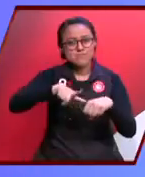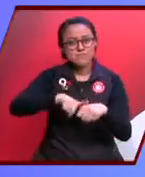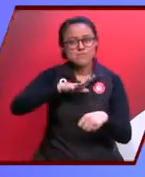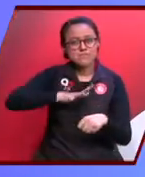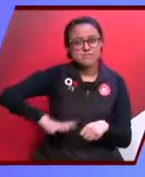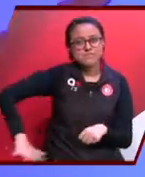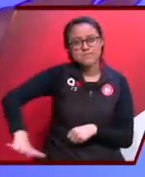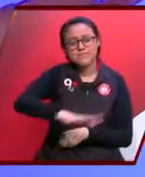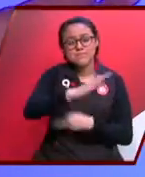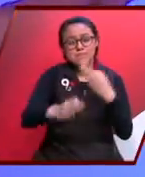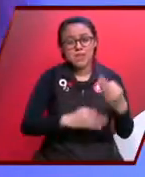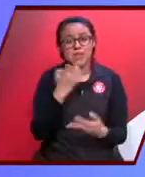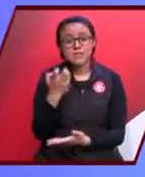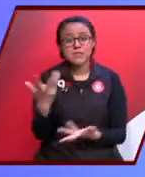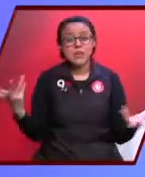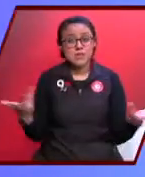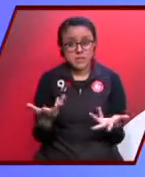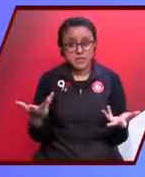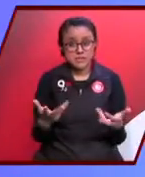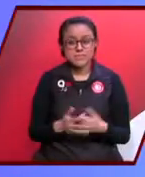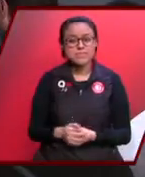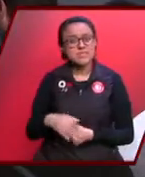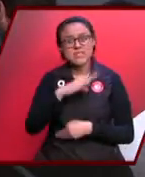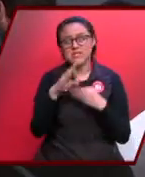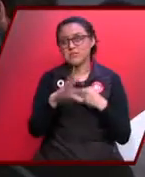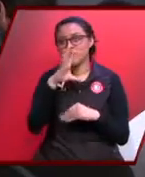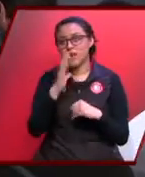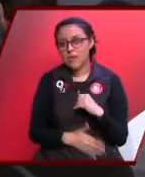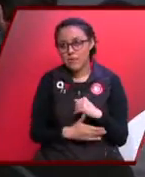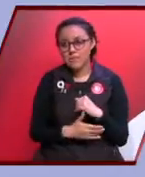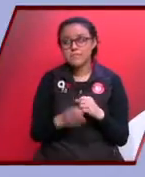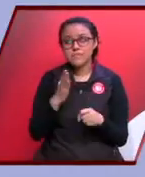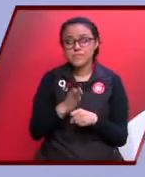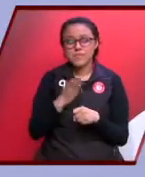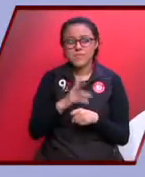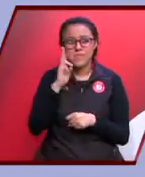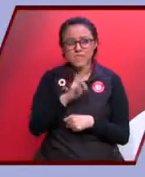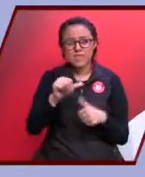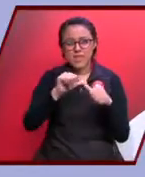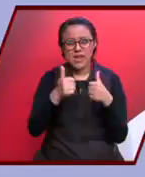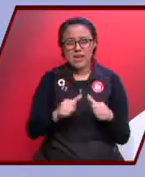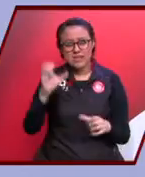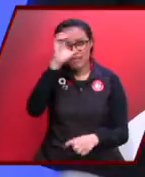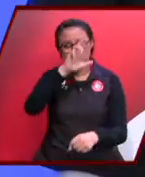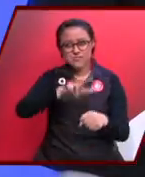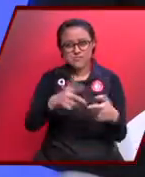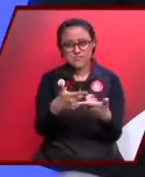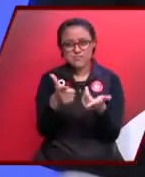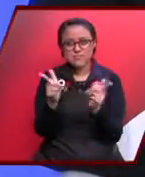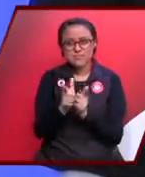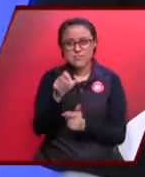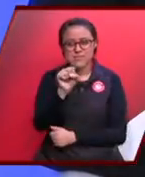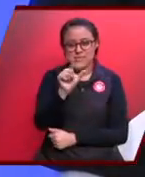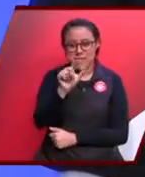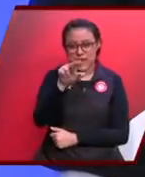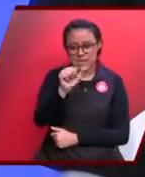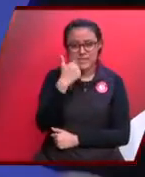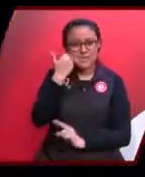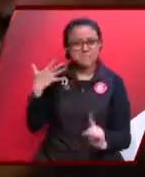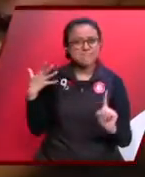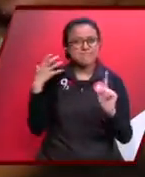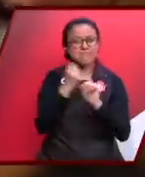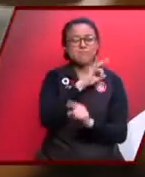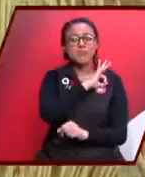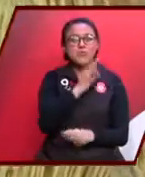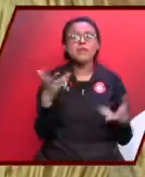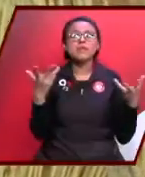esto se produce. De otra manera, se acaba. Con esta muestra, Arte y Cultura de Grupo Salinas desea cumplir múltiples objetivos.